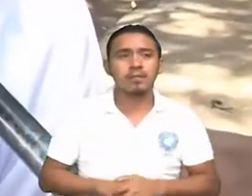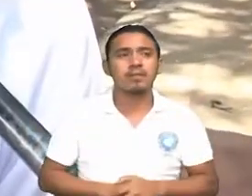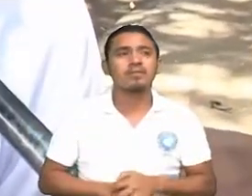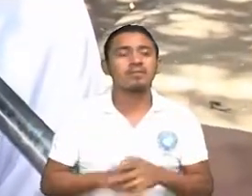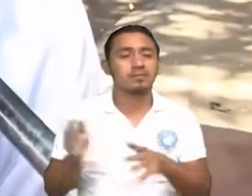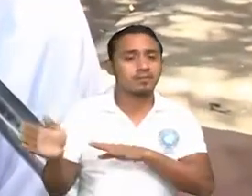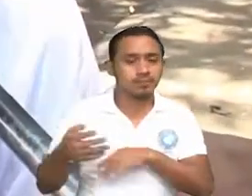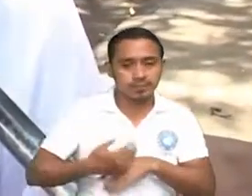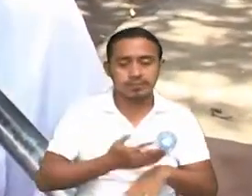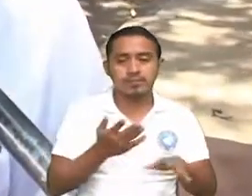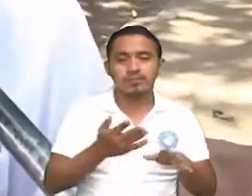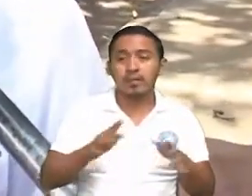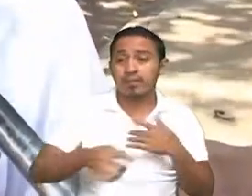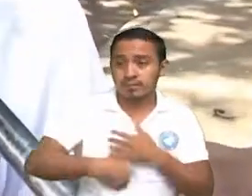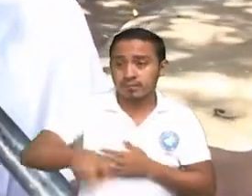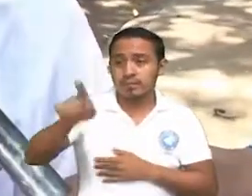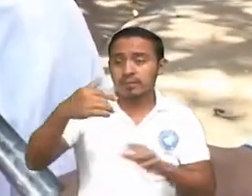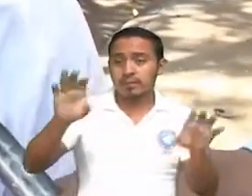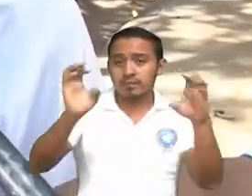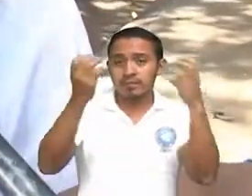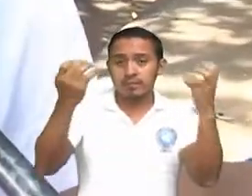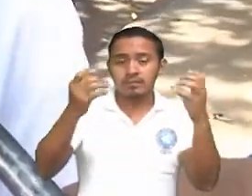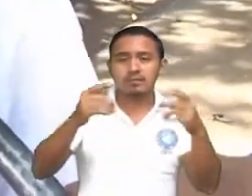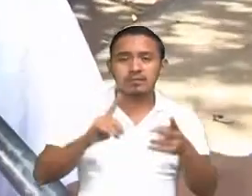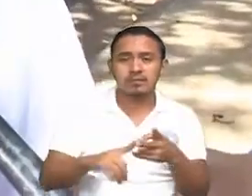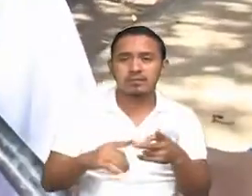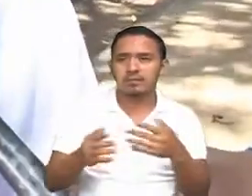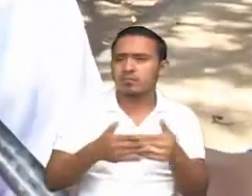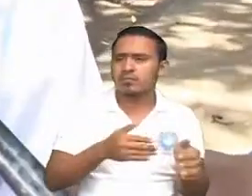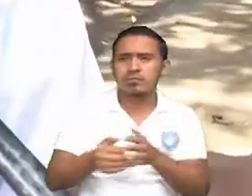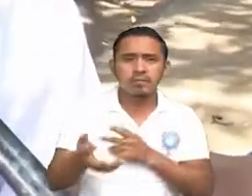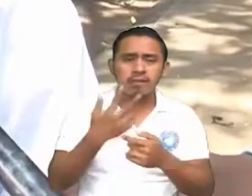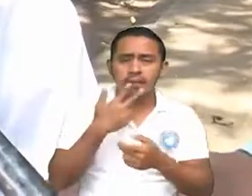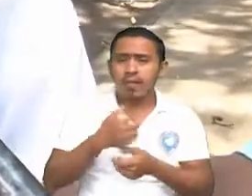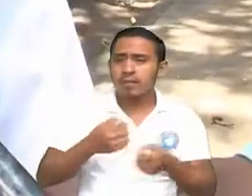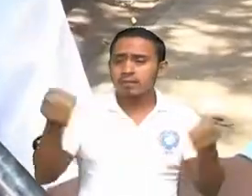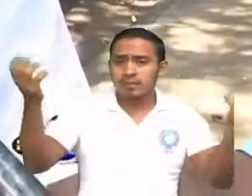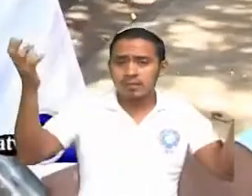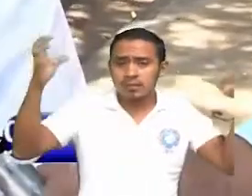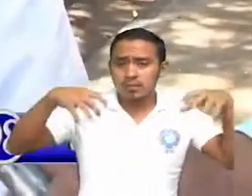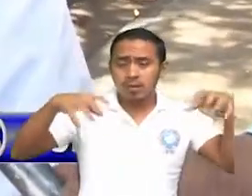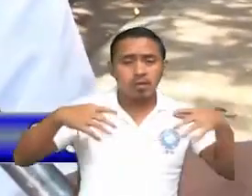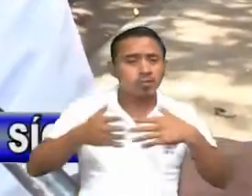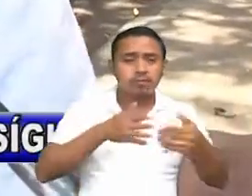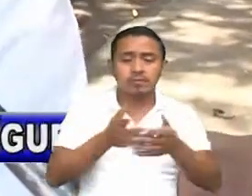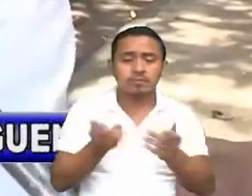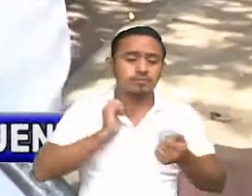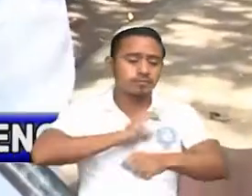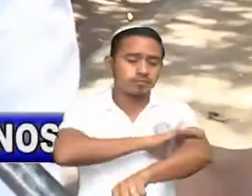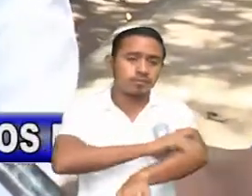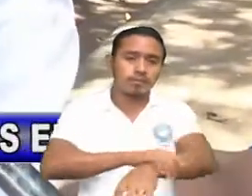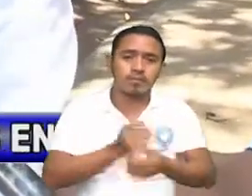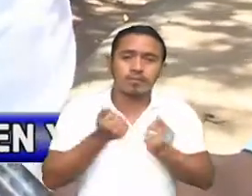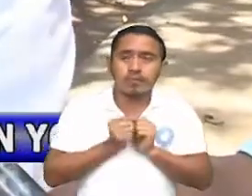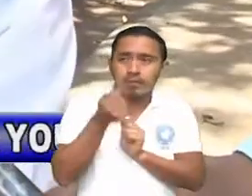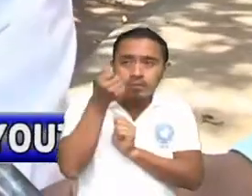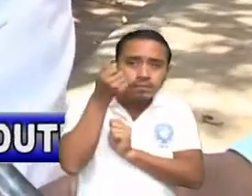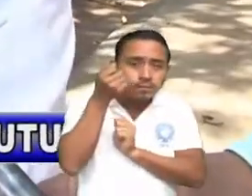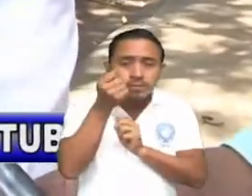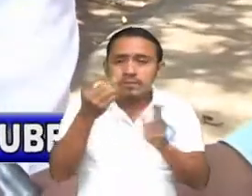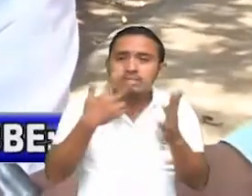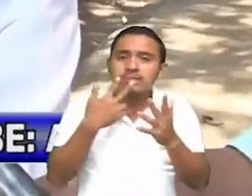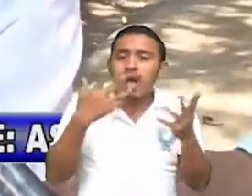vayan a clase, tratar de que los niños lleven, a pesar de que no esté lloviendo, que lleven su suéter o lleven su capote para que no se mojen al